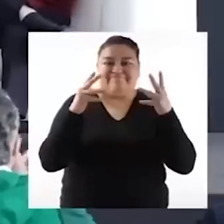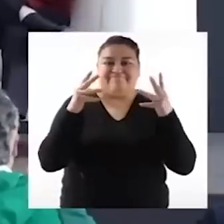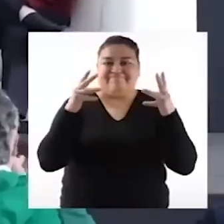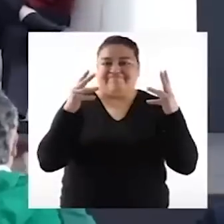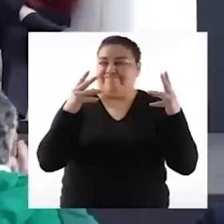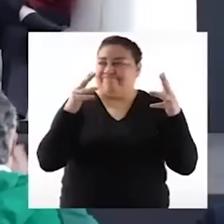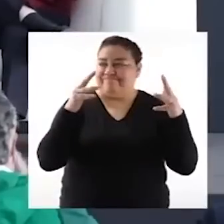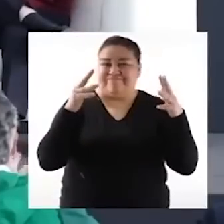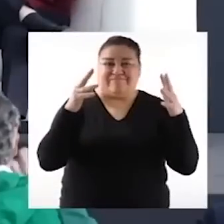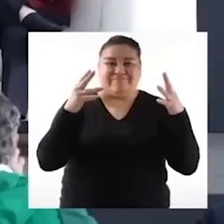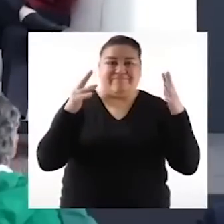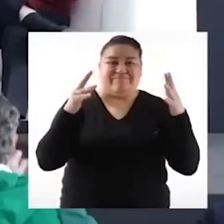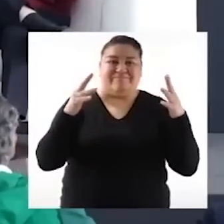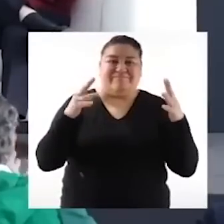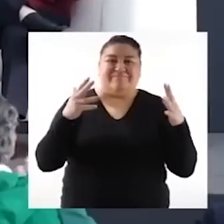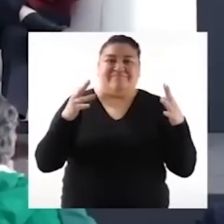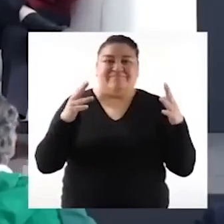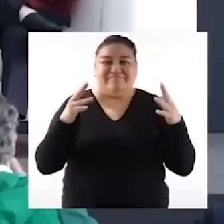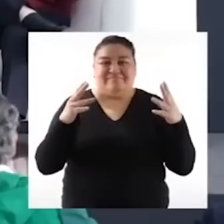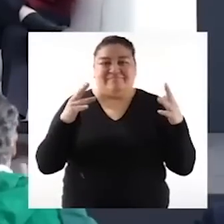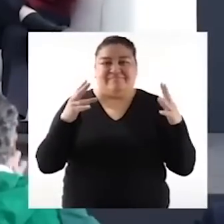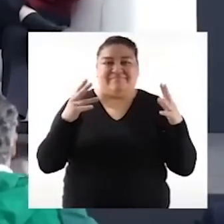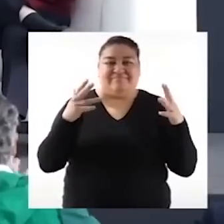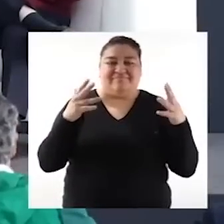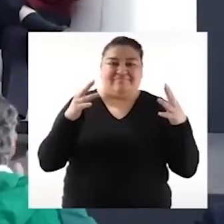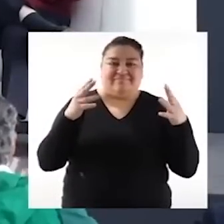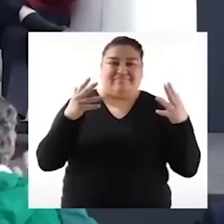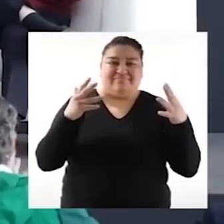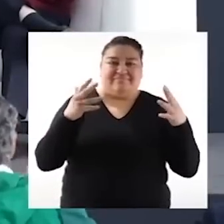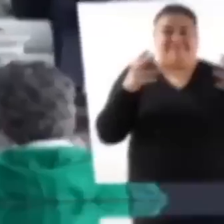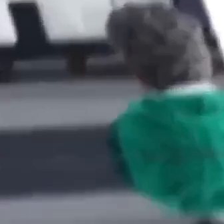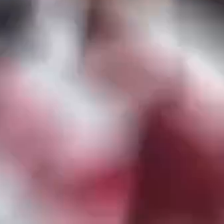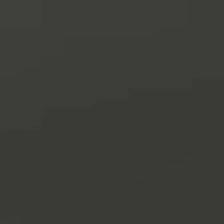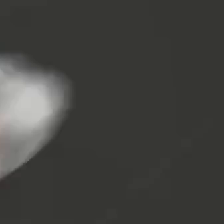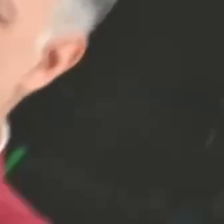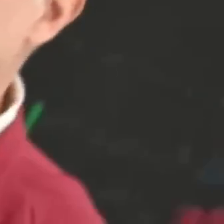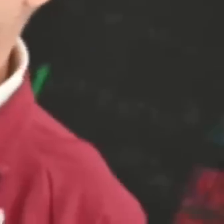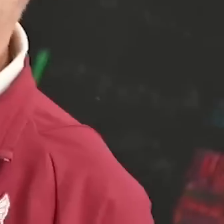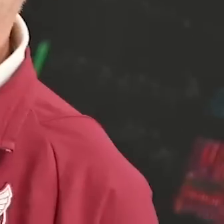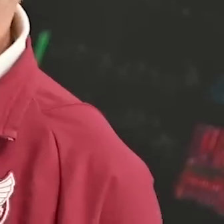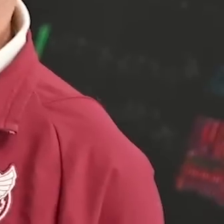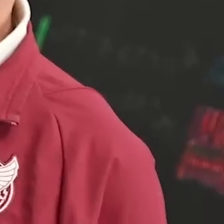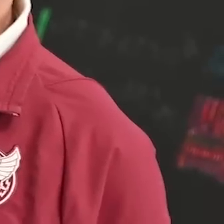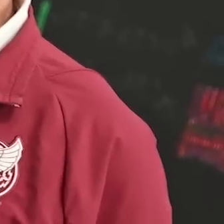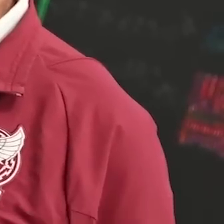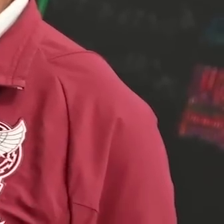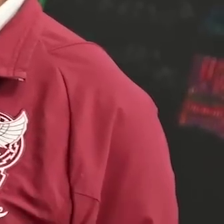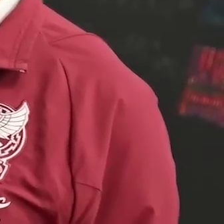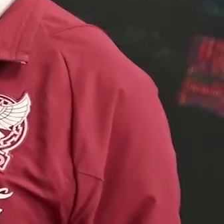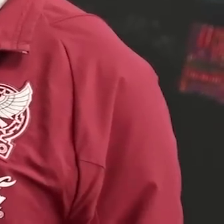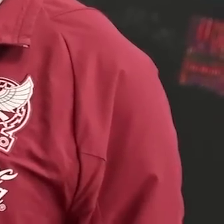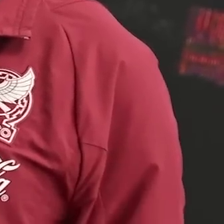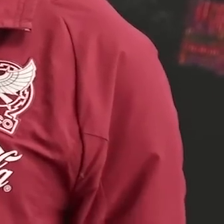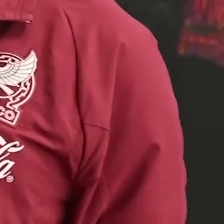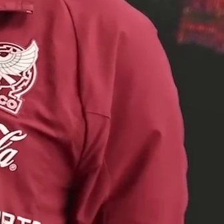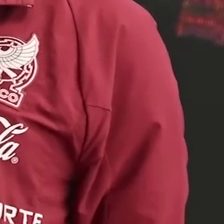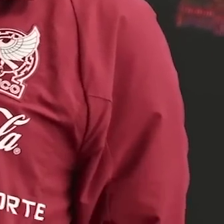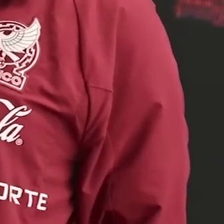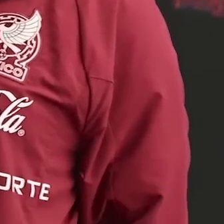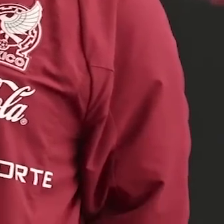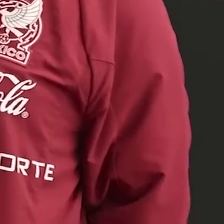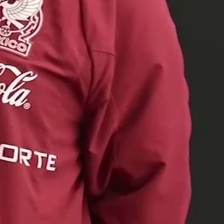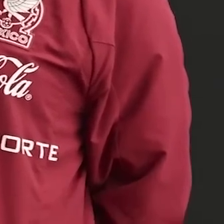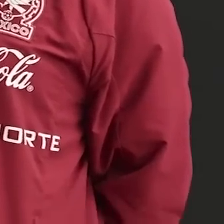A menos de un mes de que comience la Copa del Mundo de Qatar 2022, Gerardo Martino en compañía de John De Luisa y Jaime